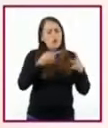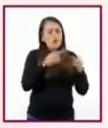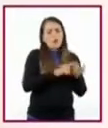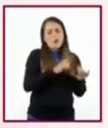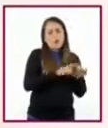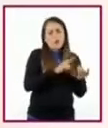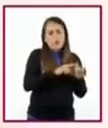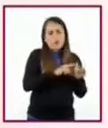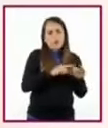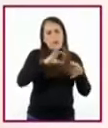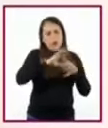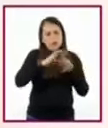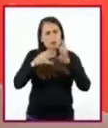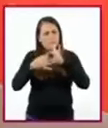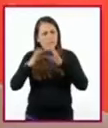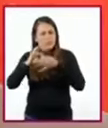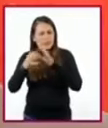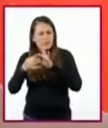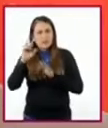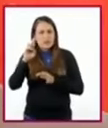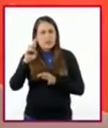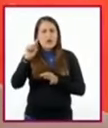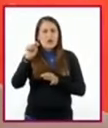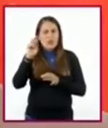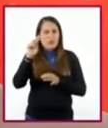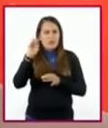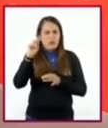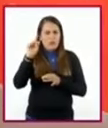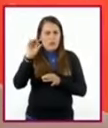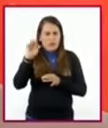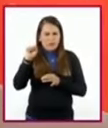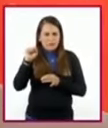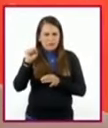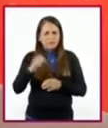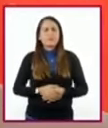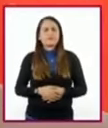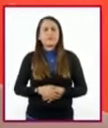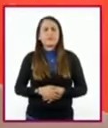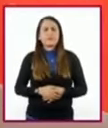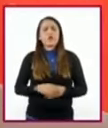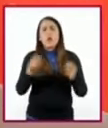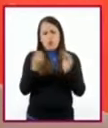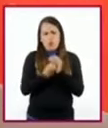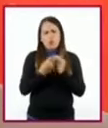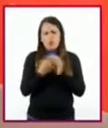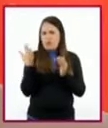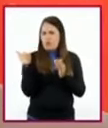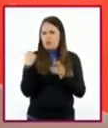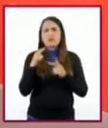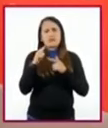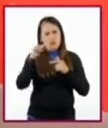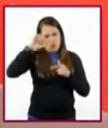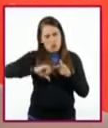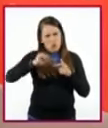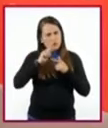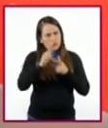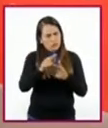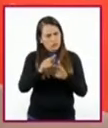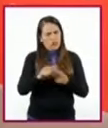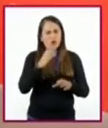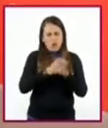y las cadenas trópicas. Daremos continuidad a la sesión anterior con algunos bioelementos diferentes,